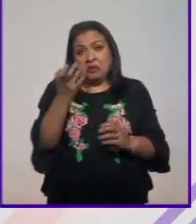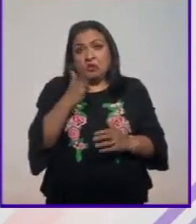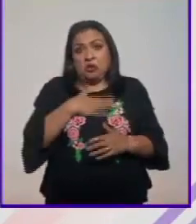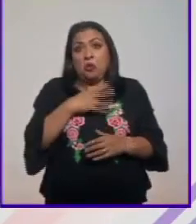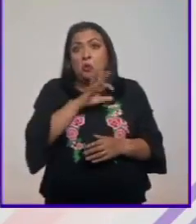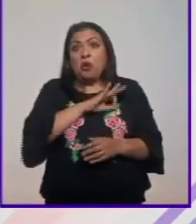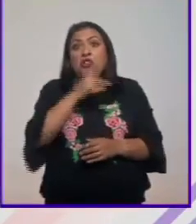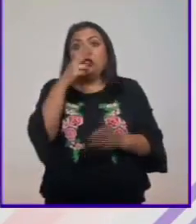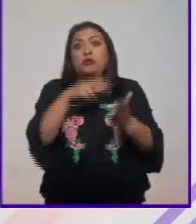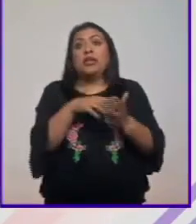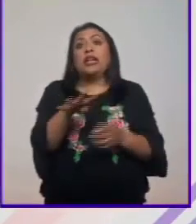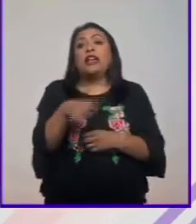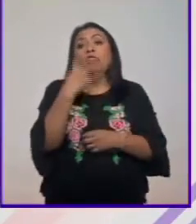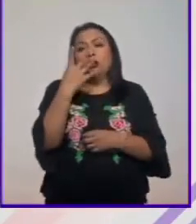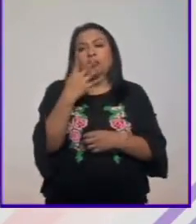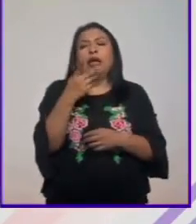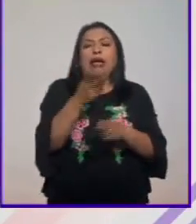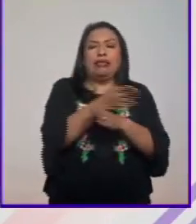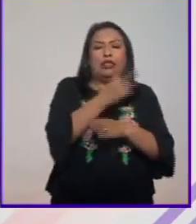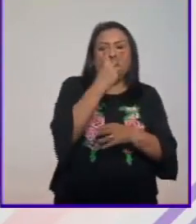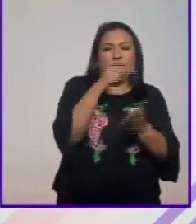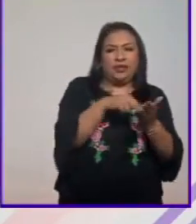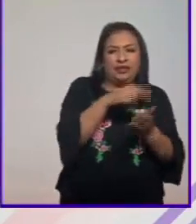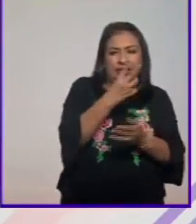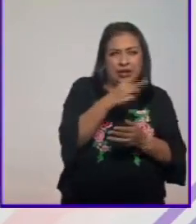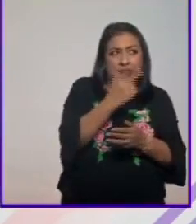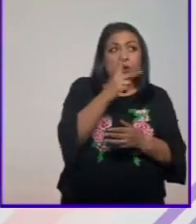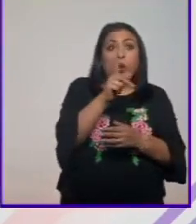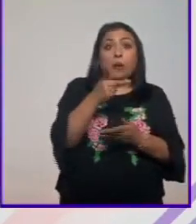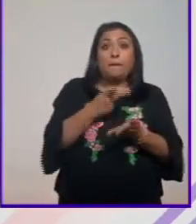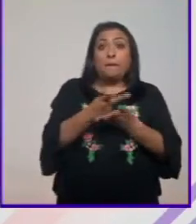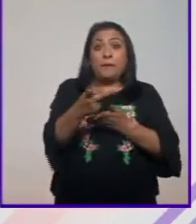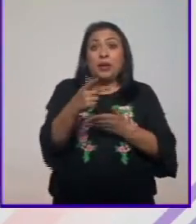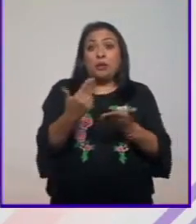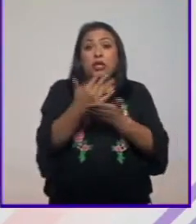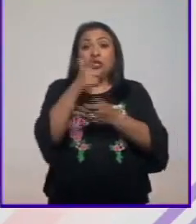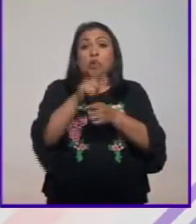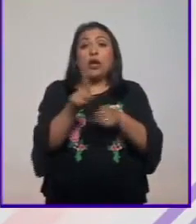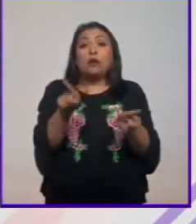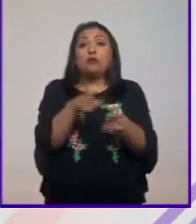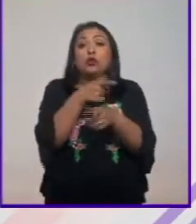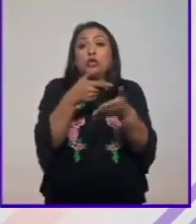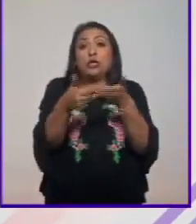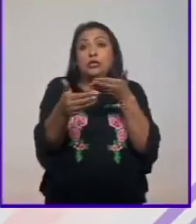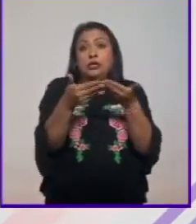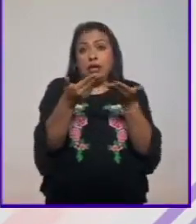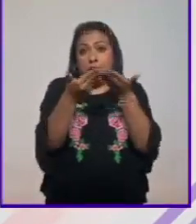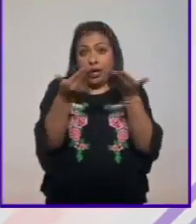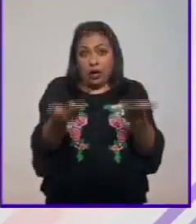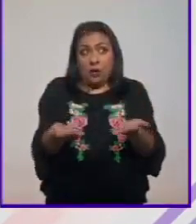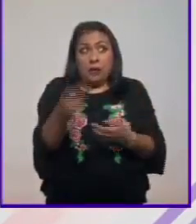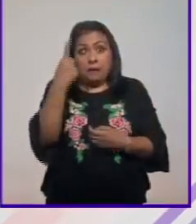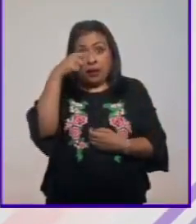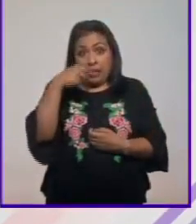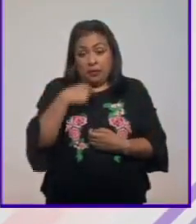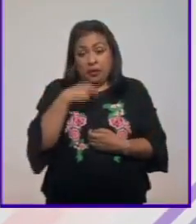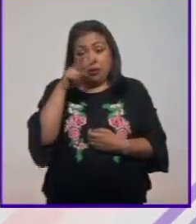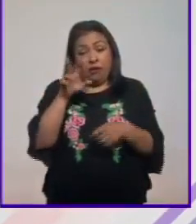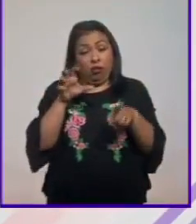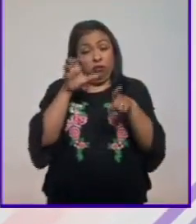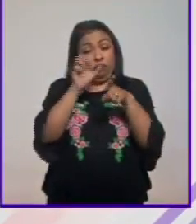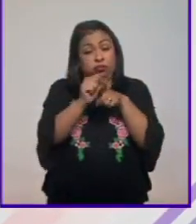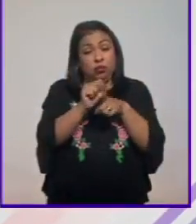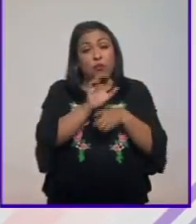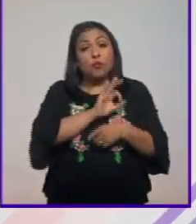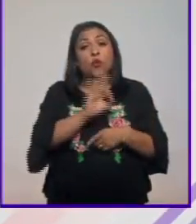que en 2014, ese disco lo grabé en 2013, me dieran el Premio Nacional de las Músicas Actuales. Para mí, el gran logro de